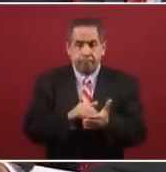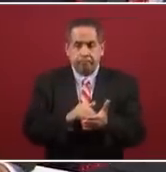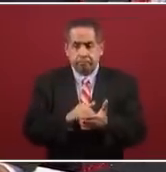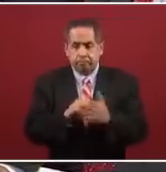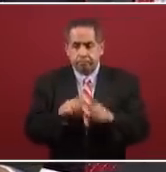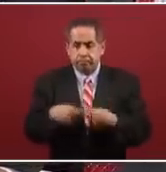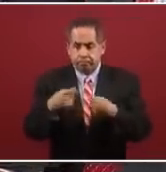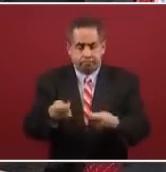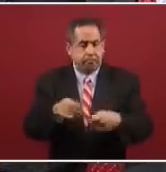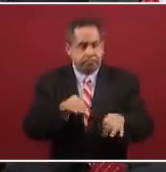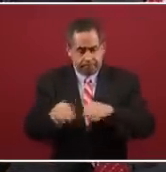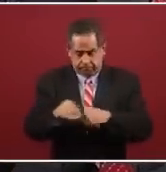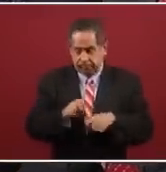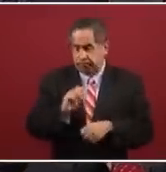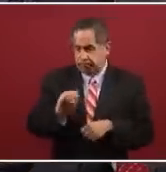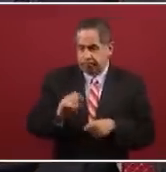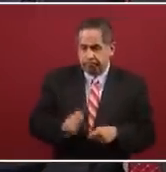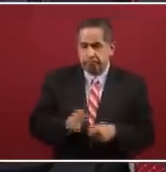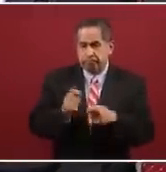empleos.